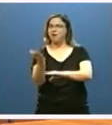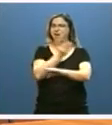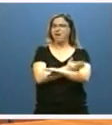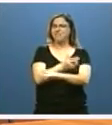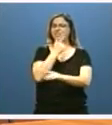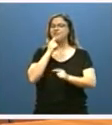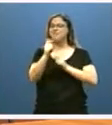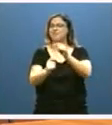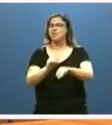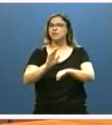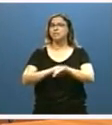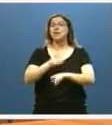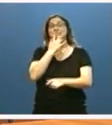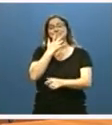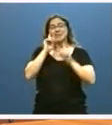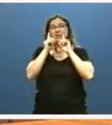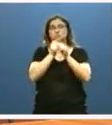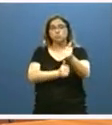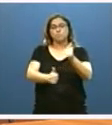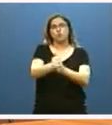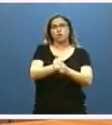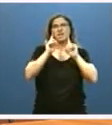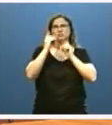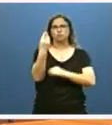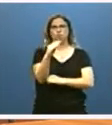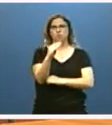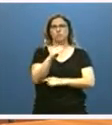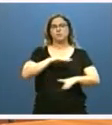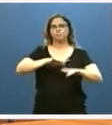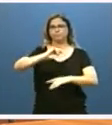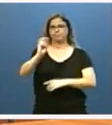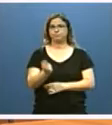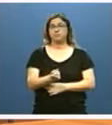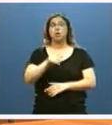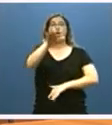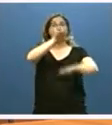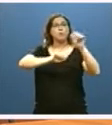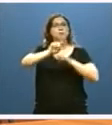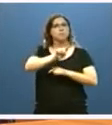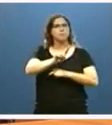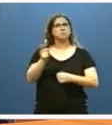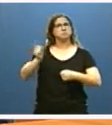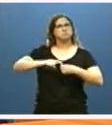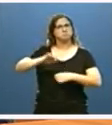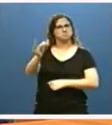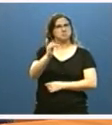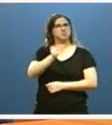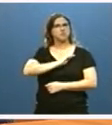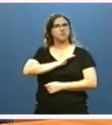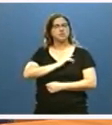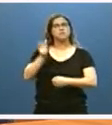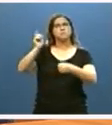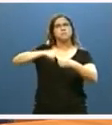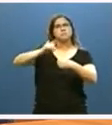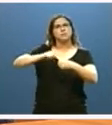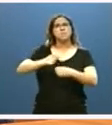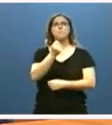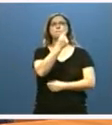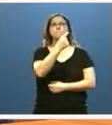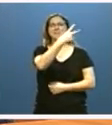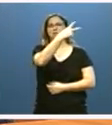y prioridades en distintas actuaciones la primera convocatoria ha tenido una importante acogida habiéndose presentado a la misma unas